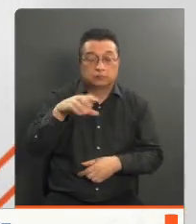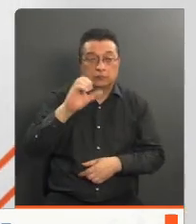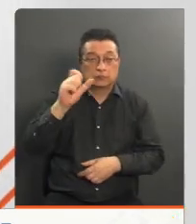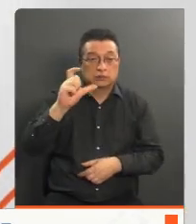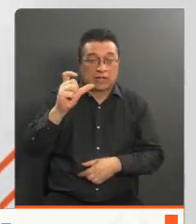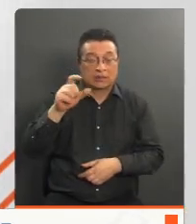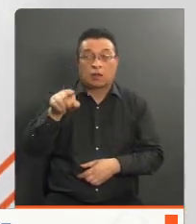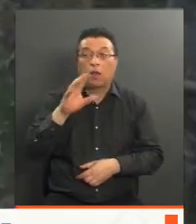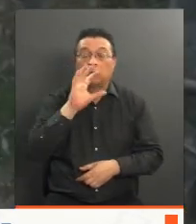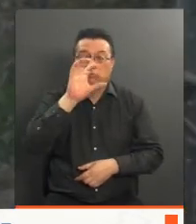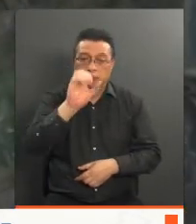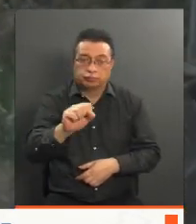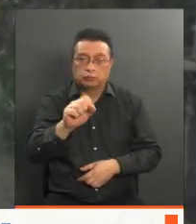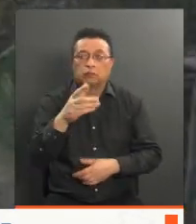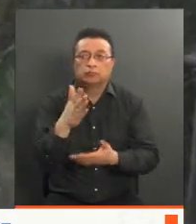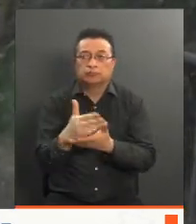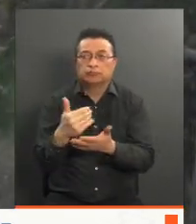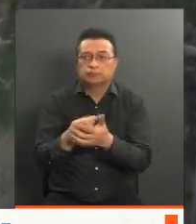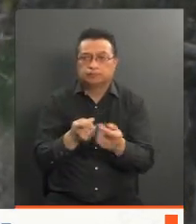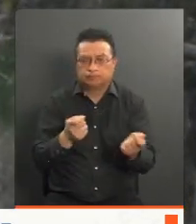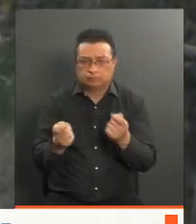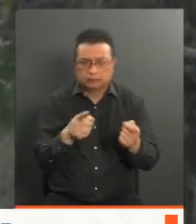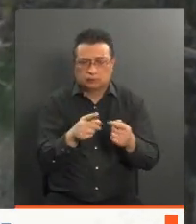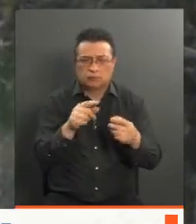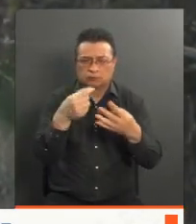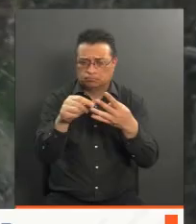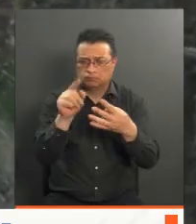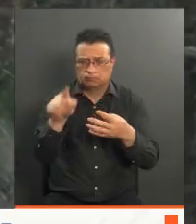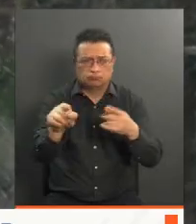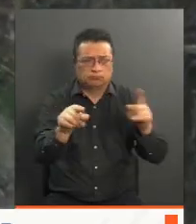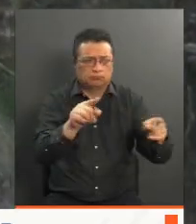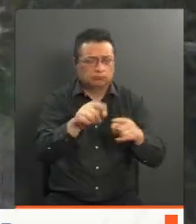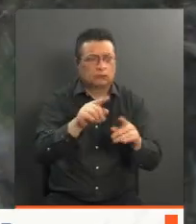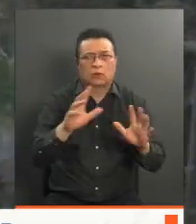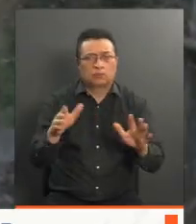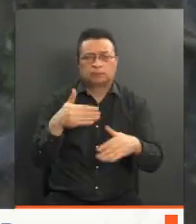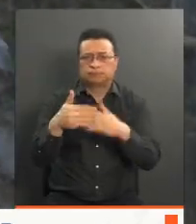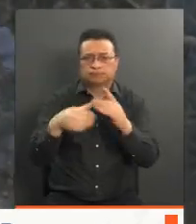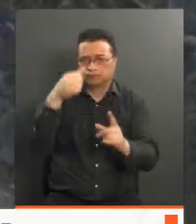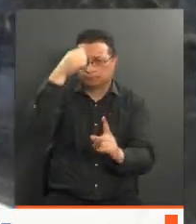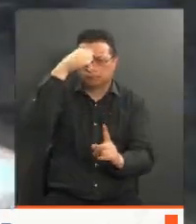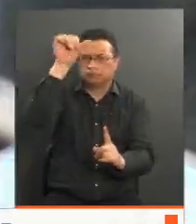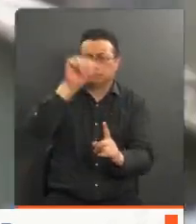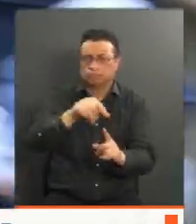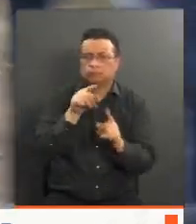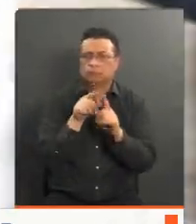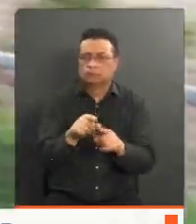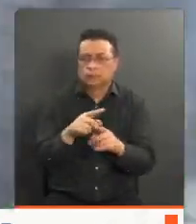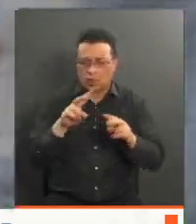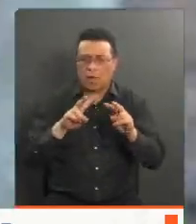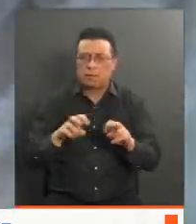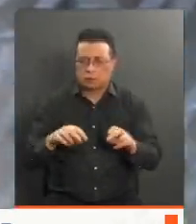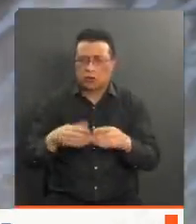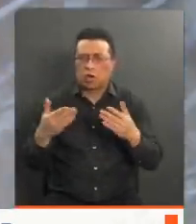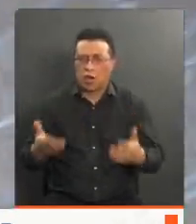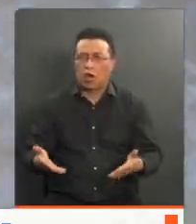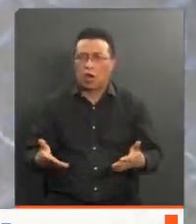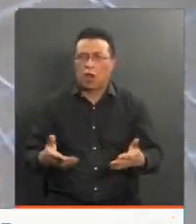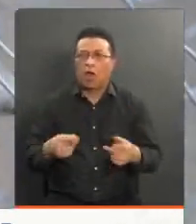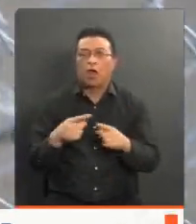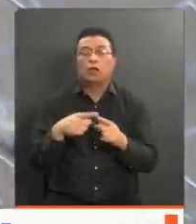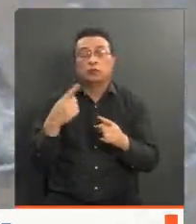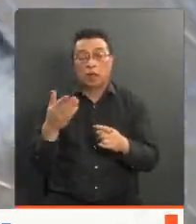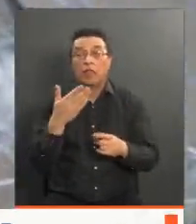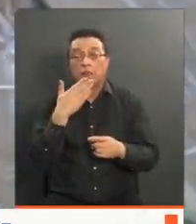algunos planes de manejo del recinto que se tradujo en un proceso sancionatorio que está en investigación en paralelo el sac